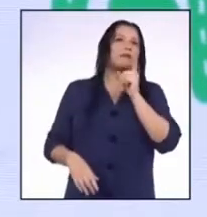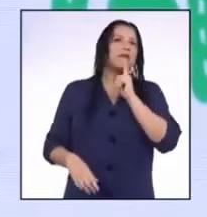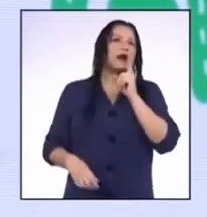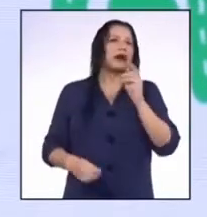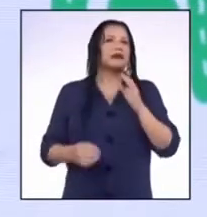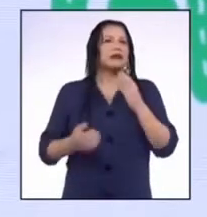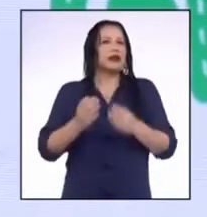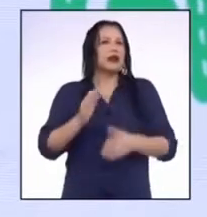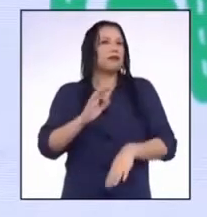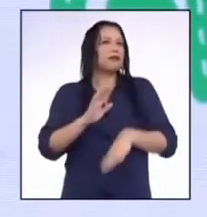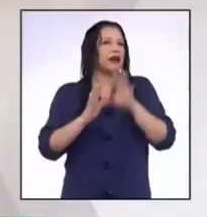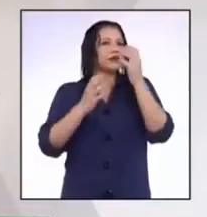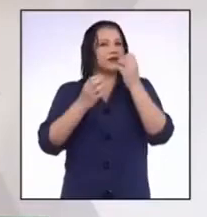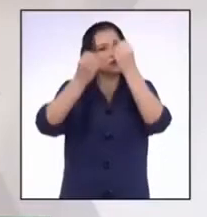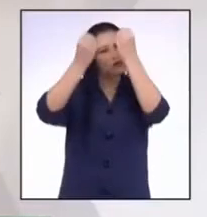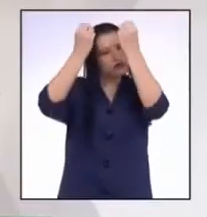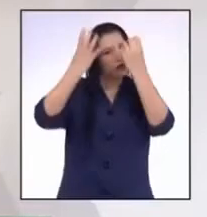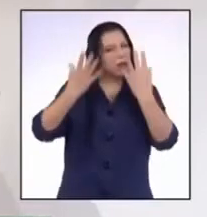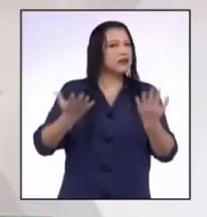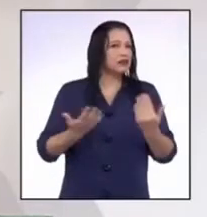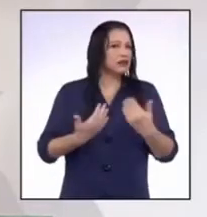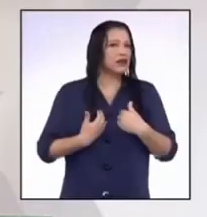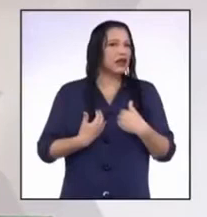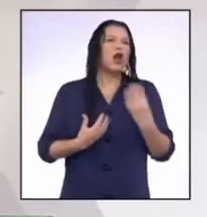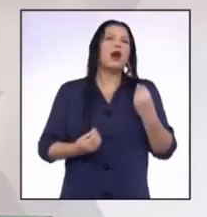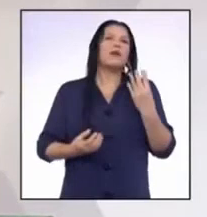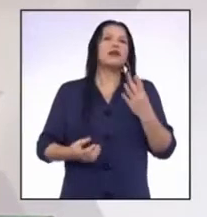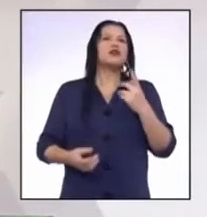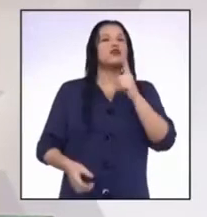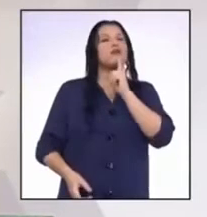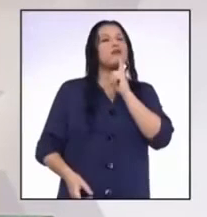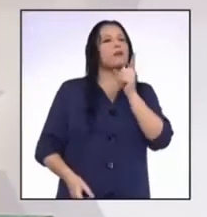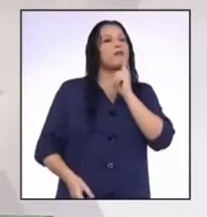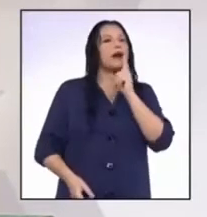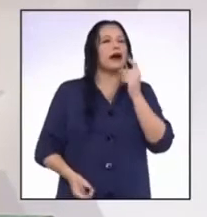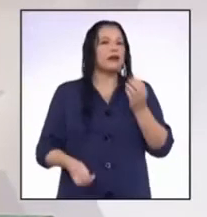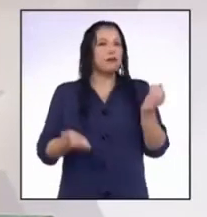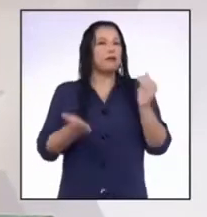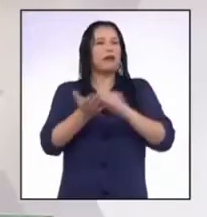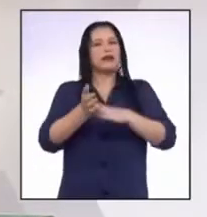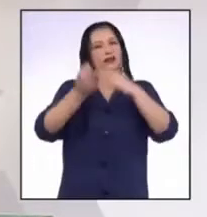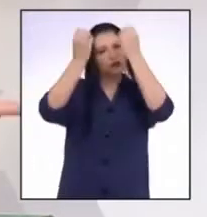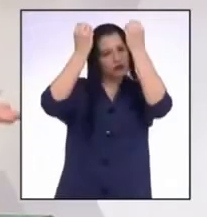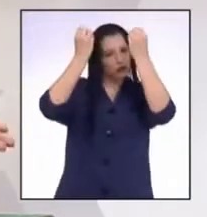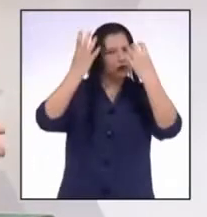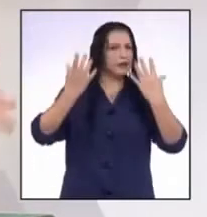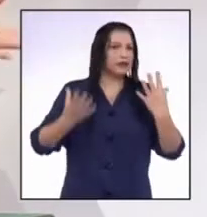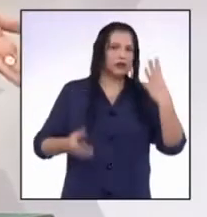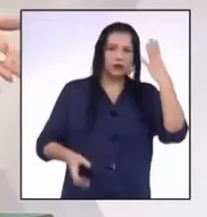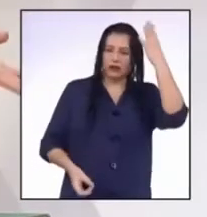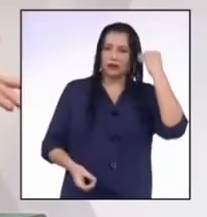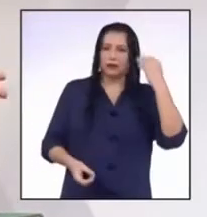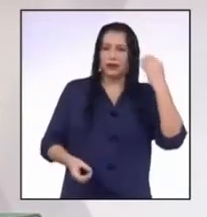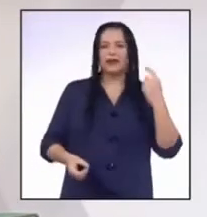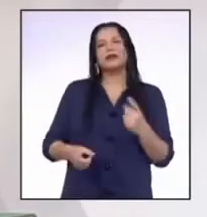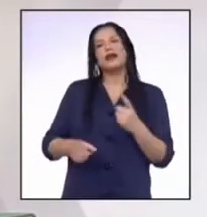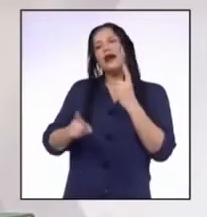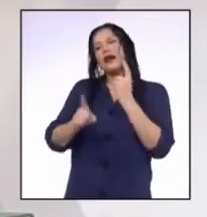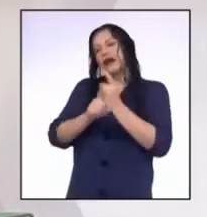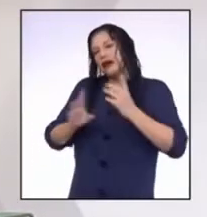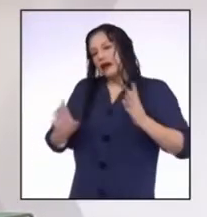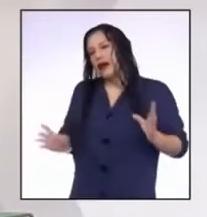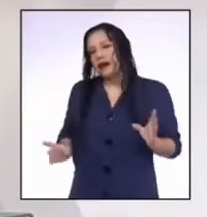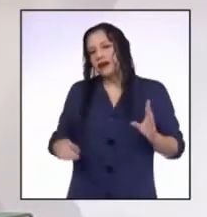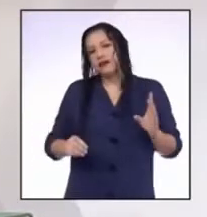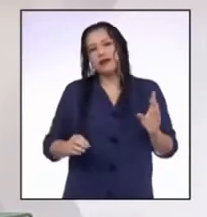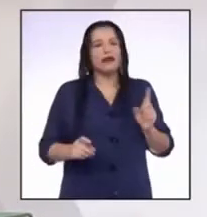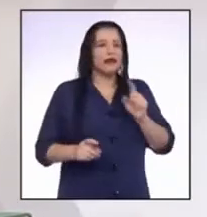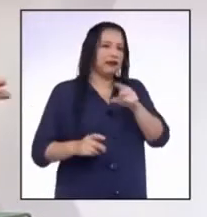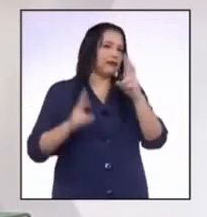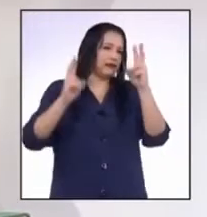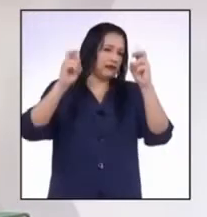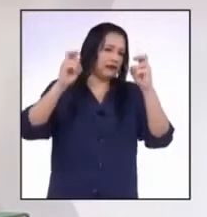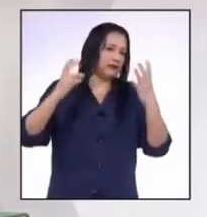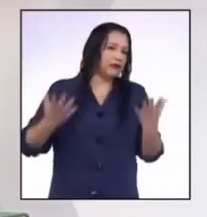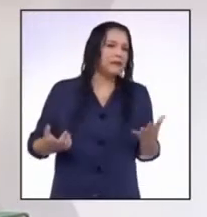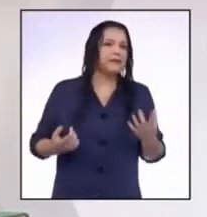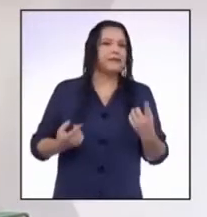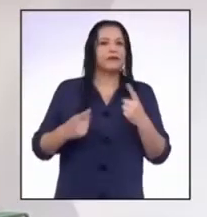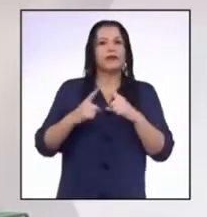más información porque su papá ha vivido por más tiempo esa situación que yo. Claro, pues, en ese caso obviamente sí,